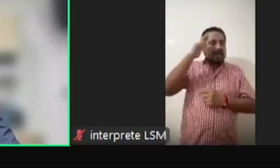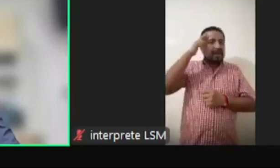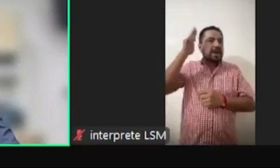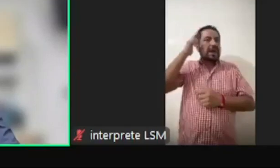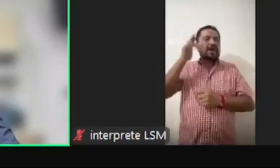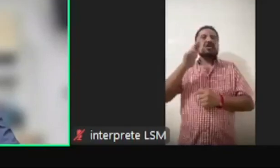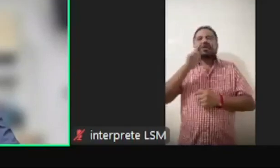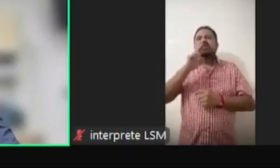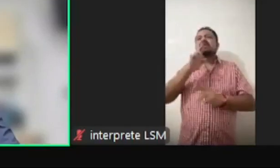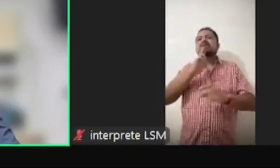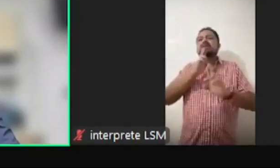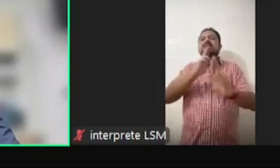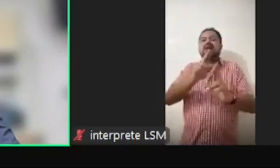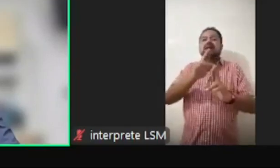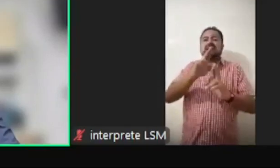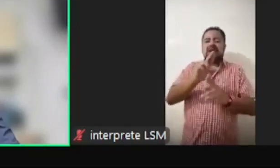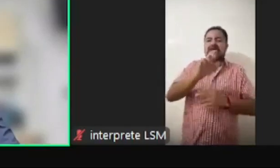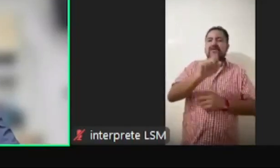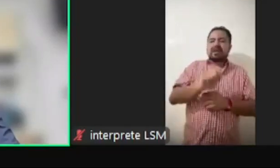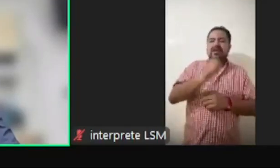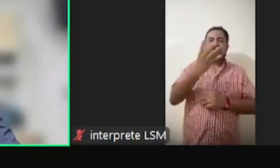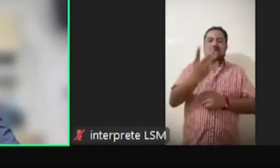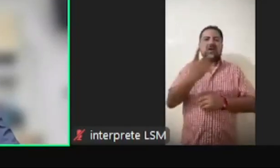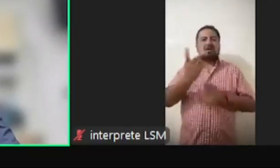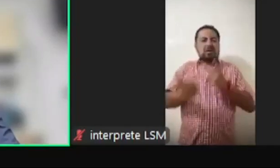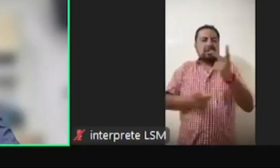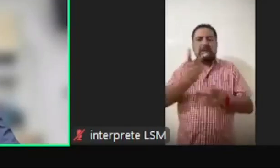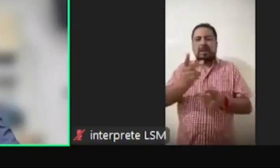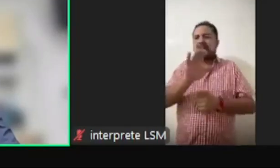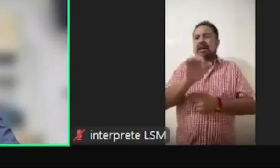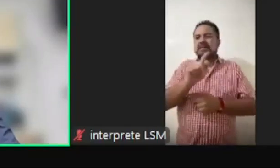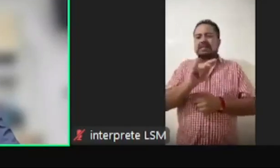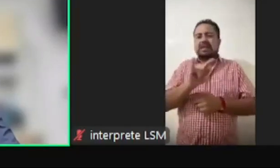Castillo 24 y en la encuesta Castillo